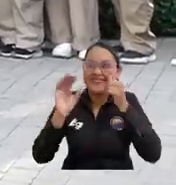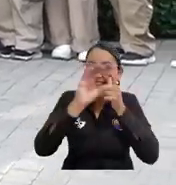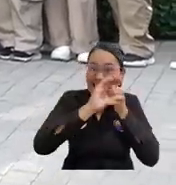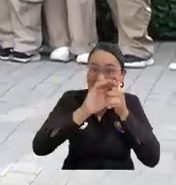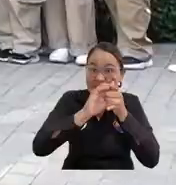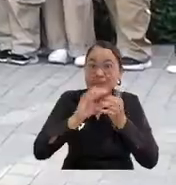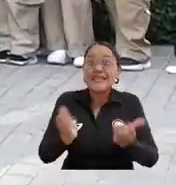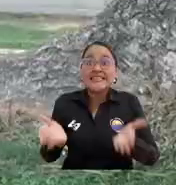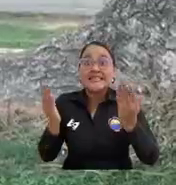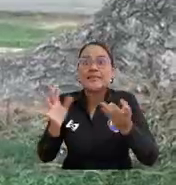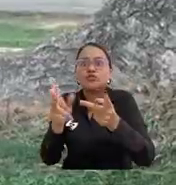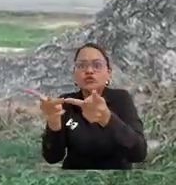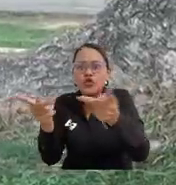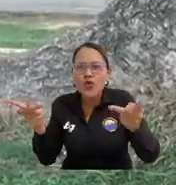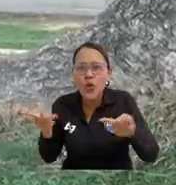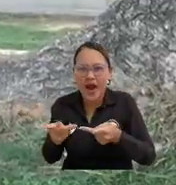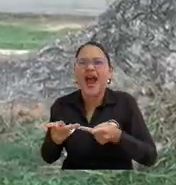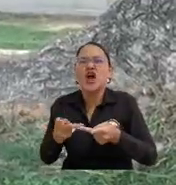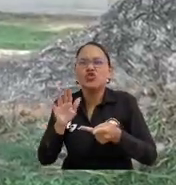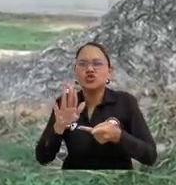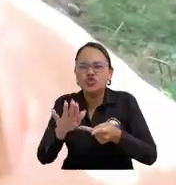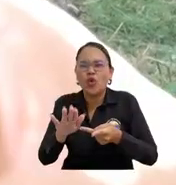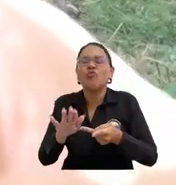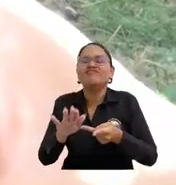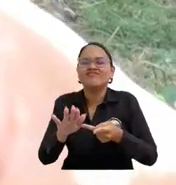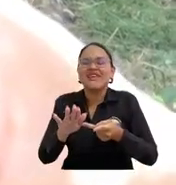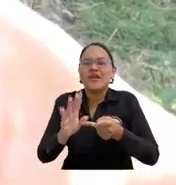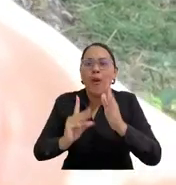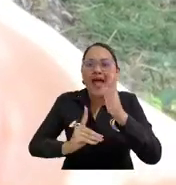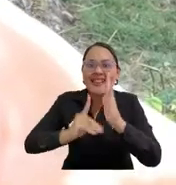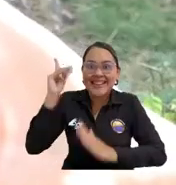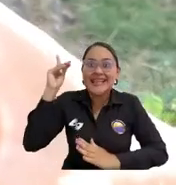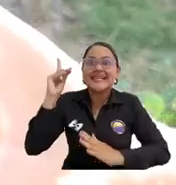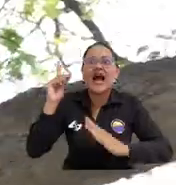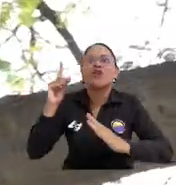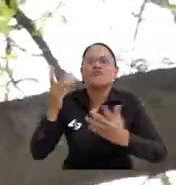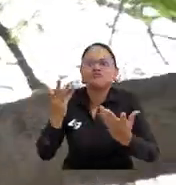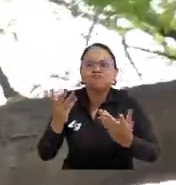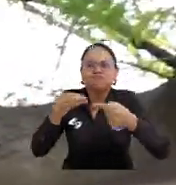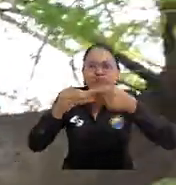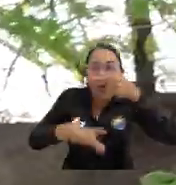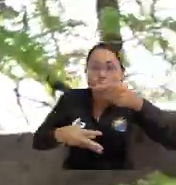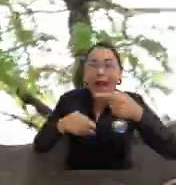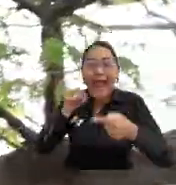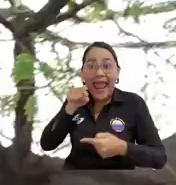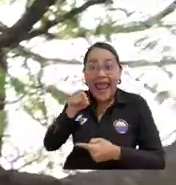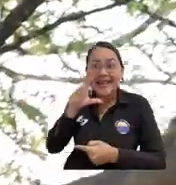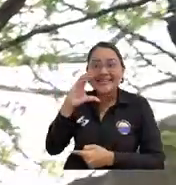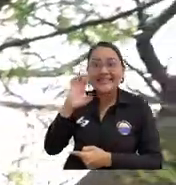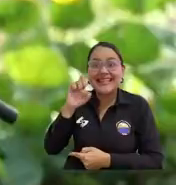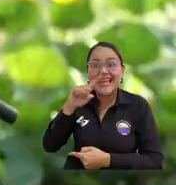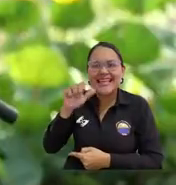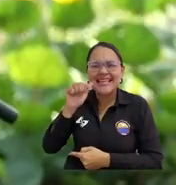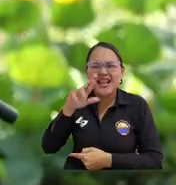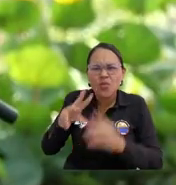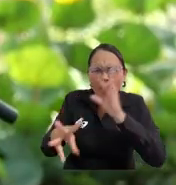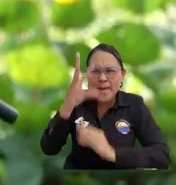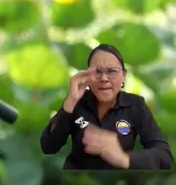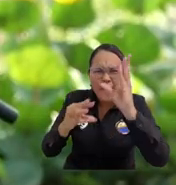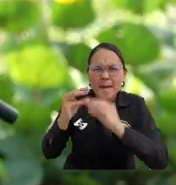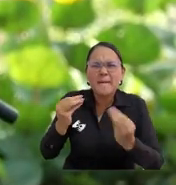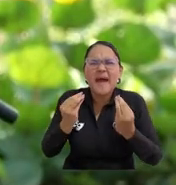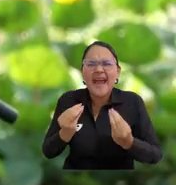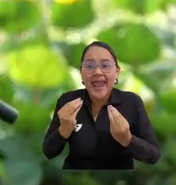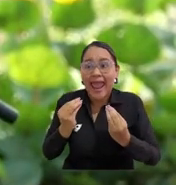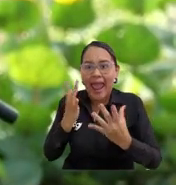posible gracias al trabajo del Centro de Desarrollo de Software. Y César aprendió una cantidad de cosas para tratar de que haciendo